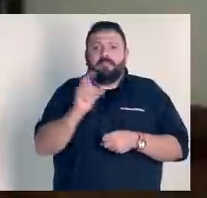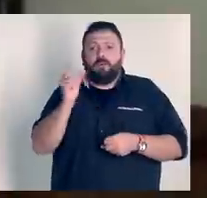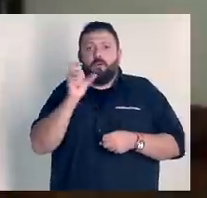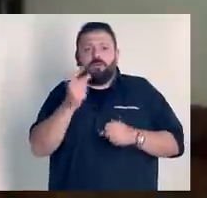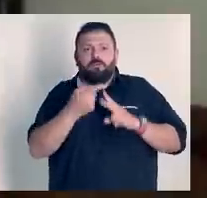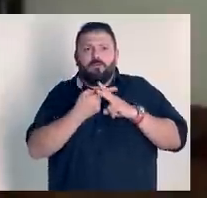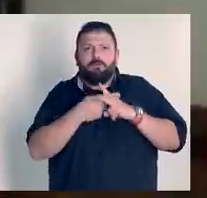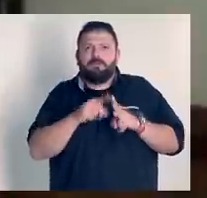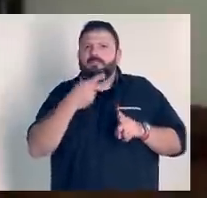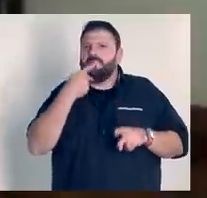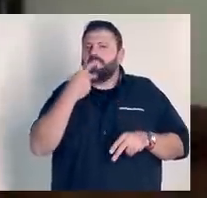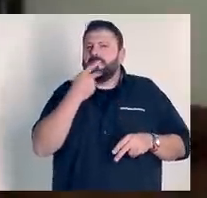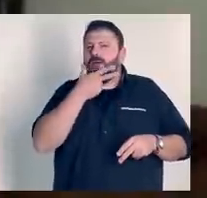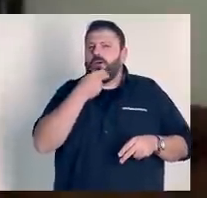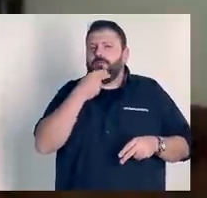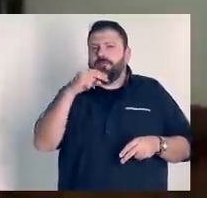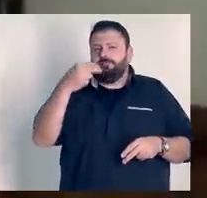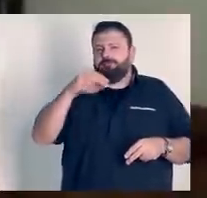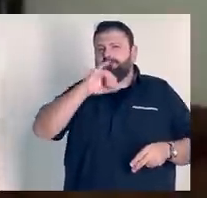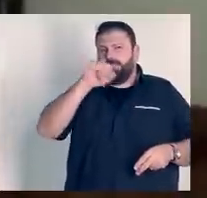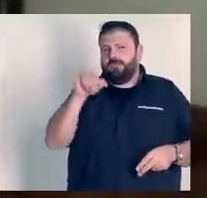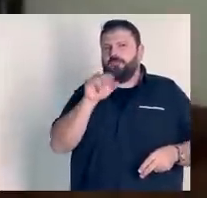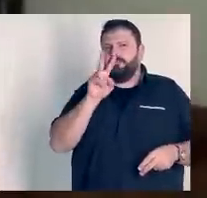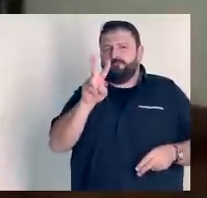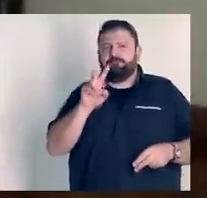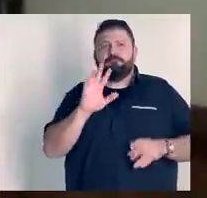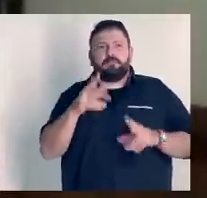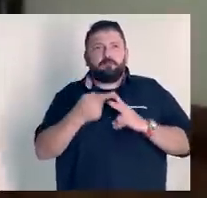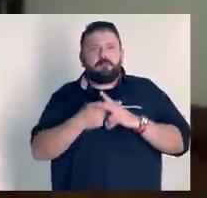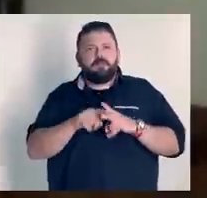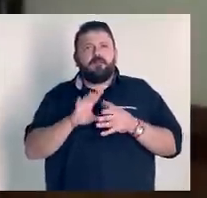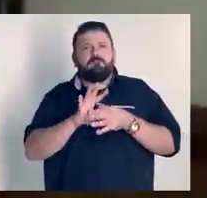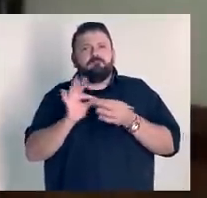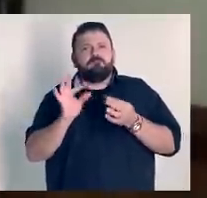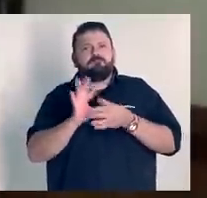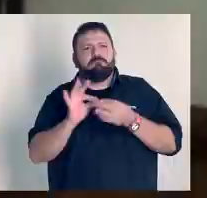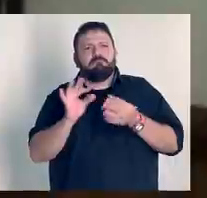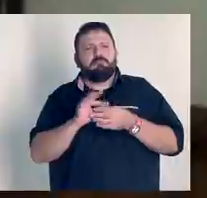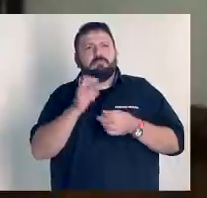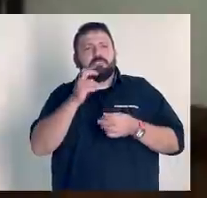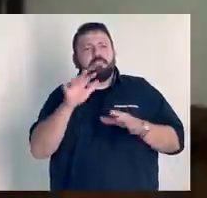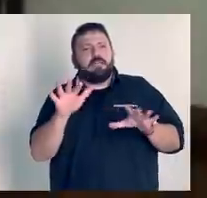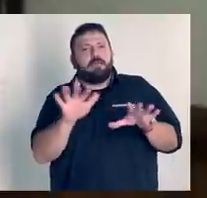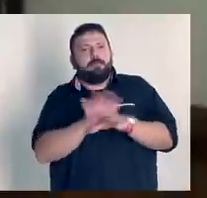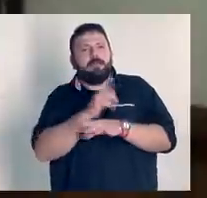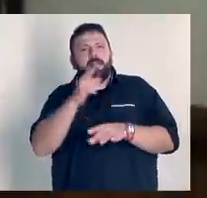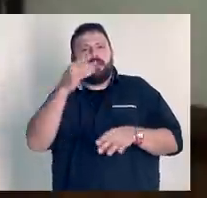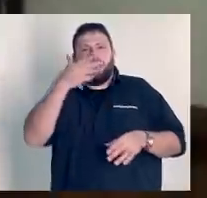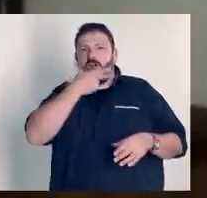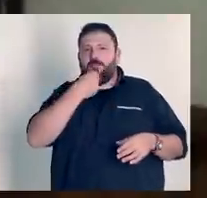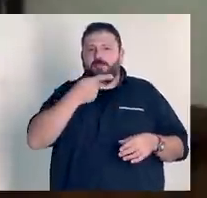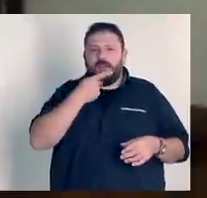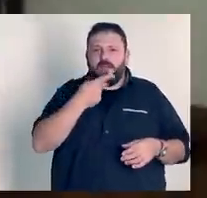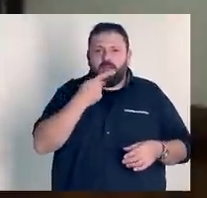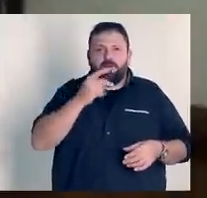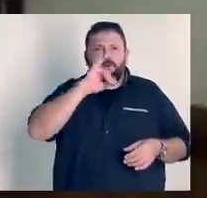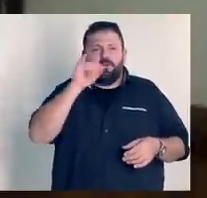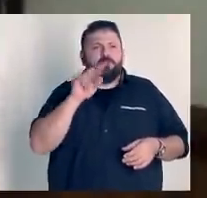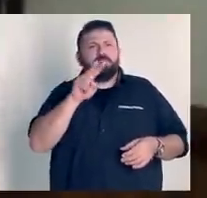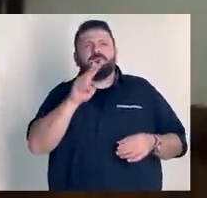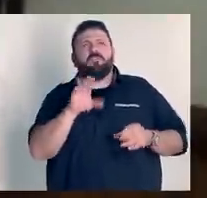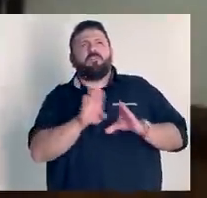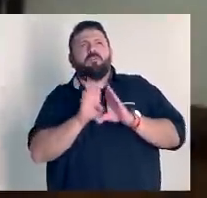señor Jorge Vergara a hablar, en ese momento las cosas cambiaron. Porque el señor empezó a comunicarse no nada más con un